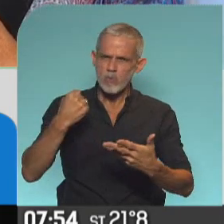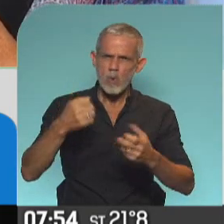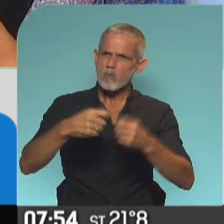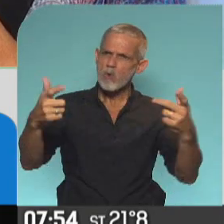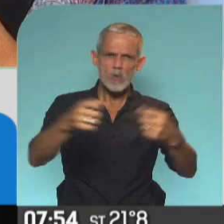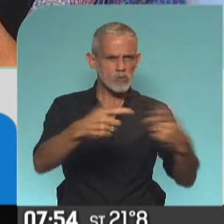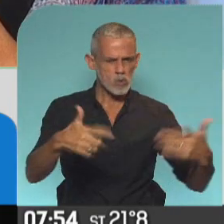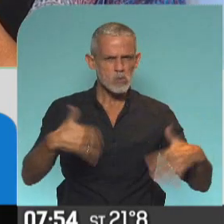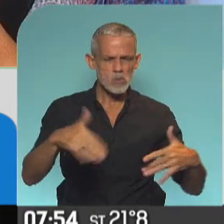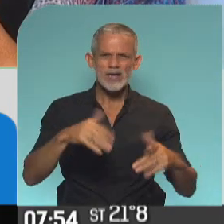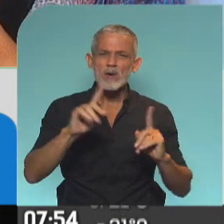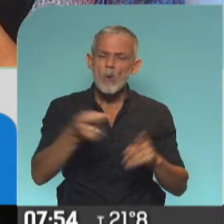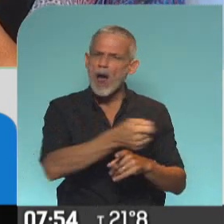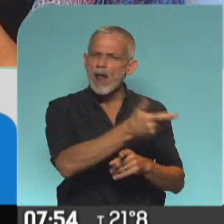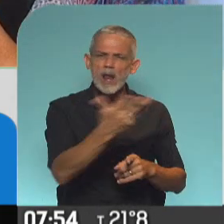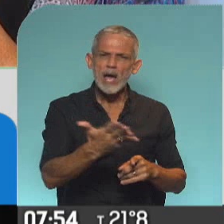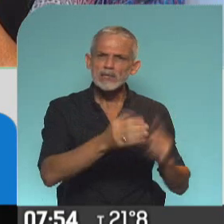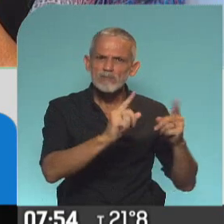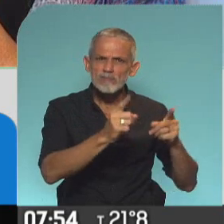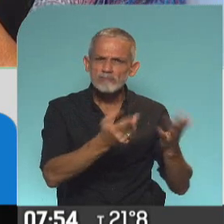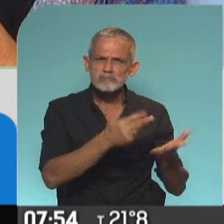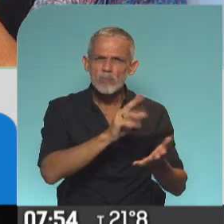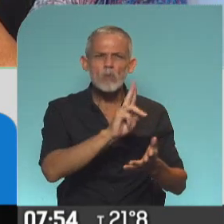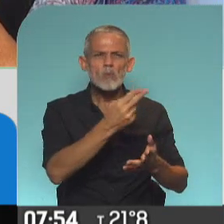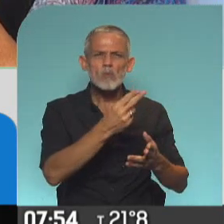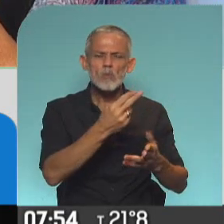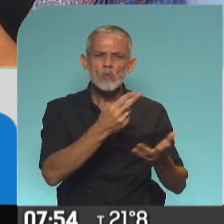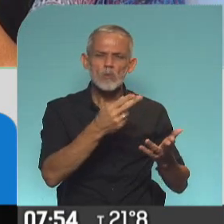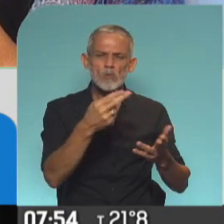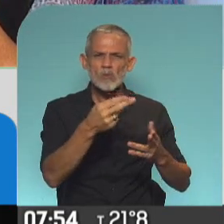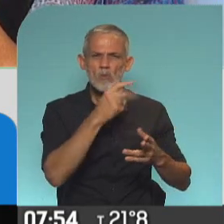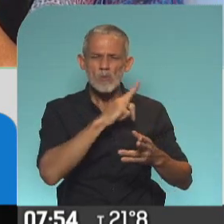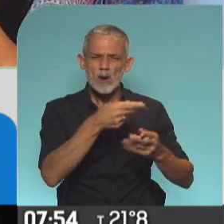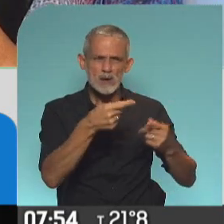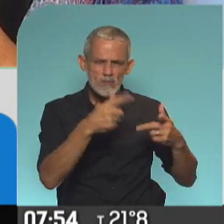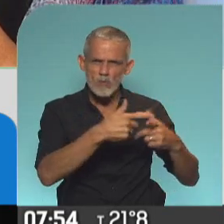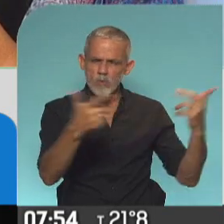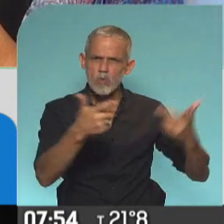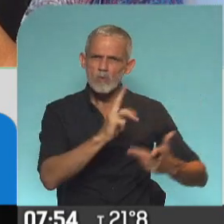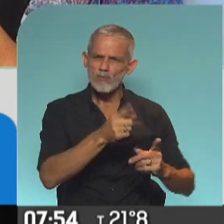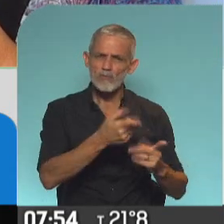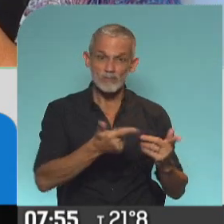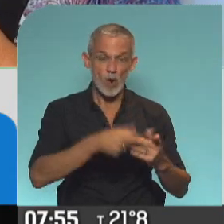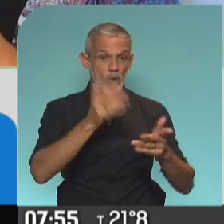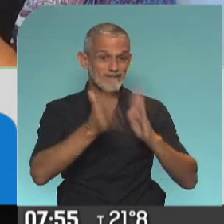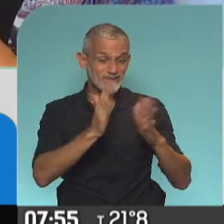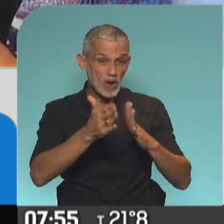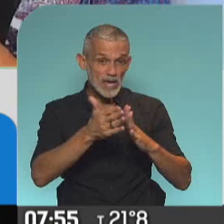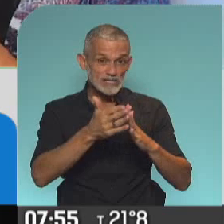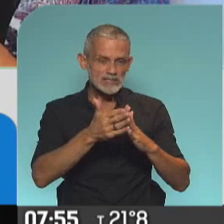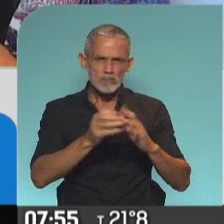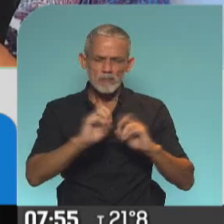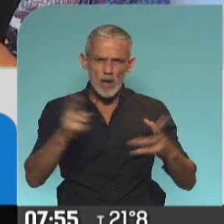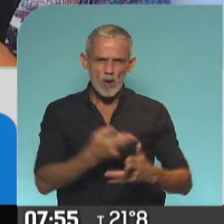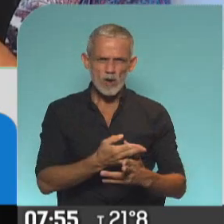femicidios lamentablemente se sostiene. Lo que vemos, por el contrario, incluso es que muchas veces la violencia se